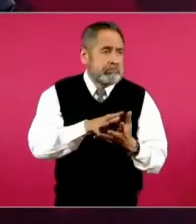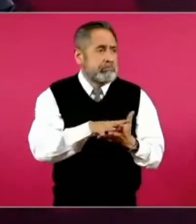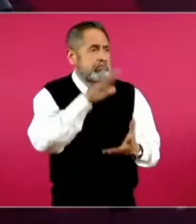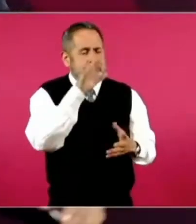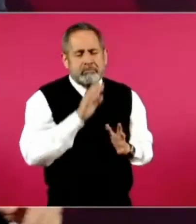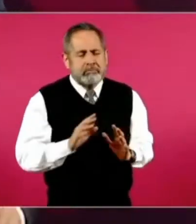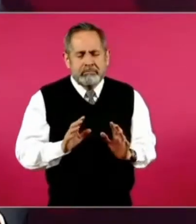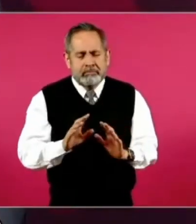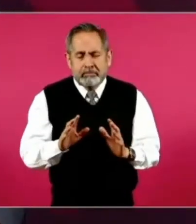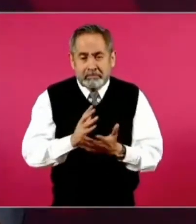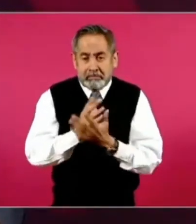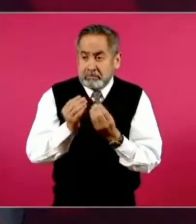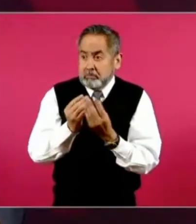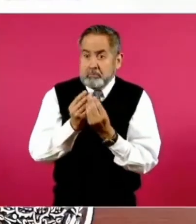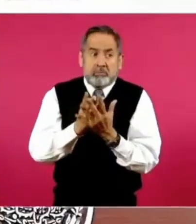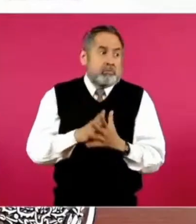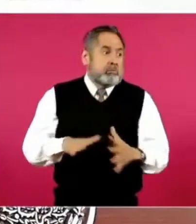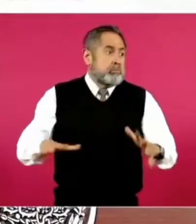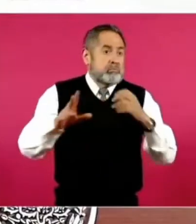violencia,